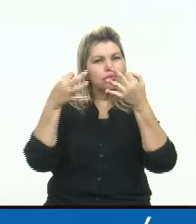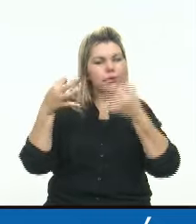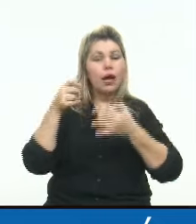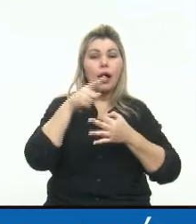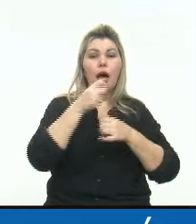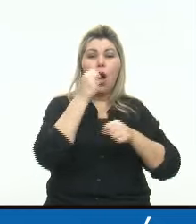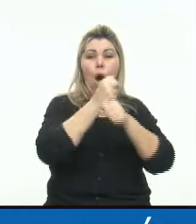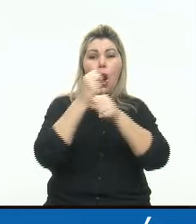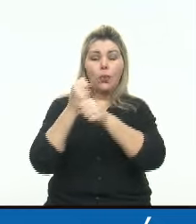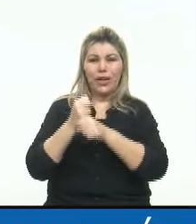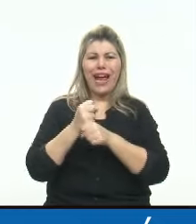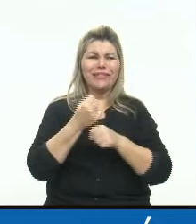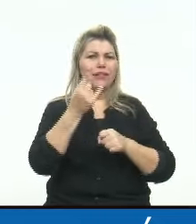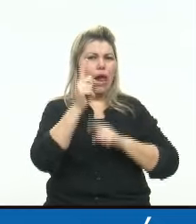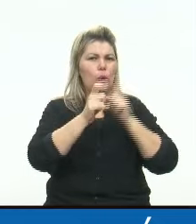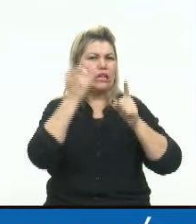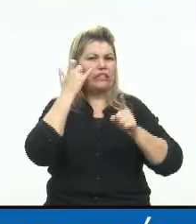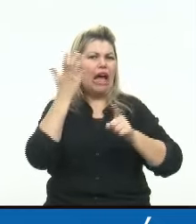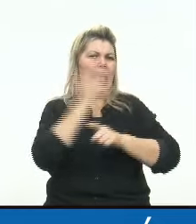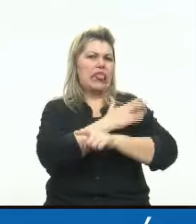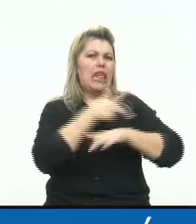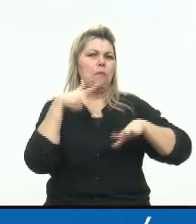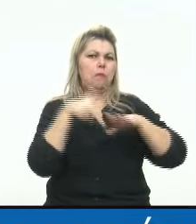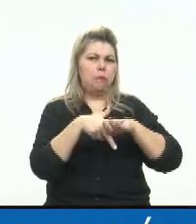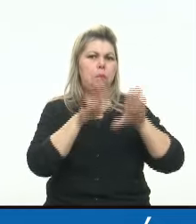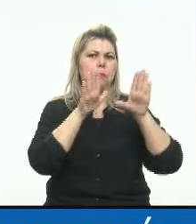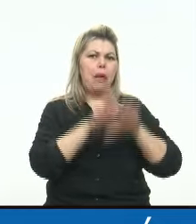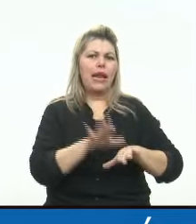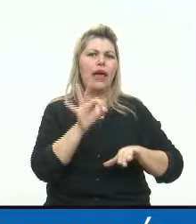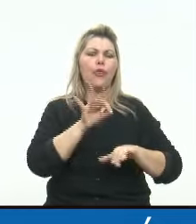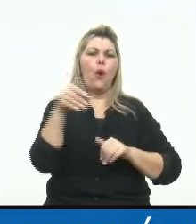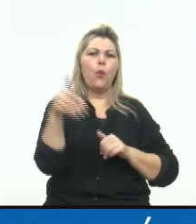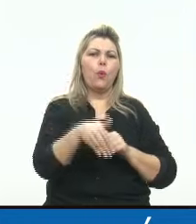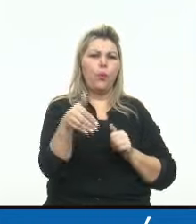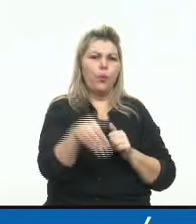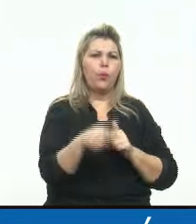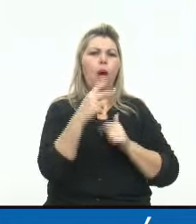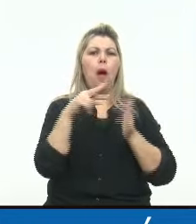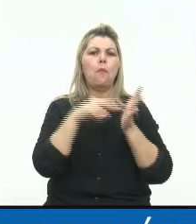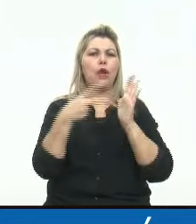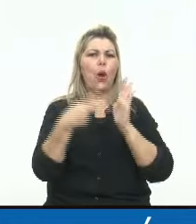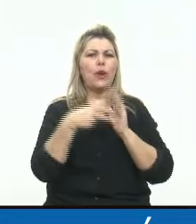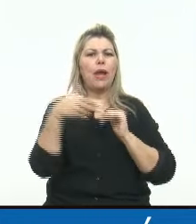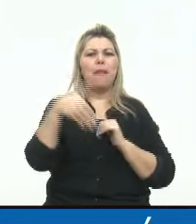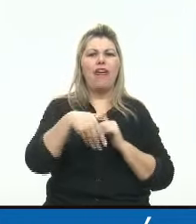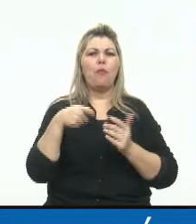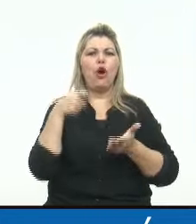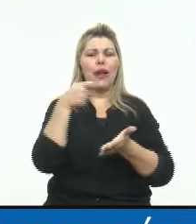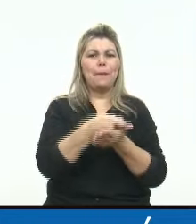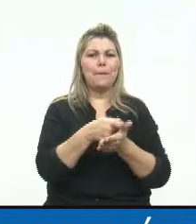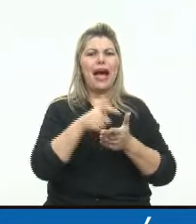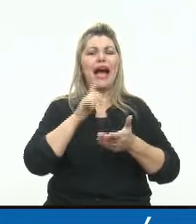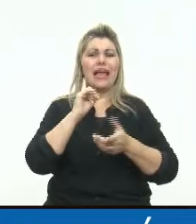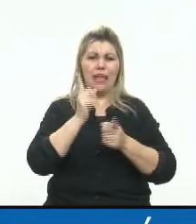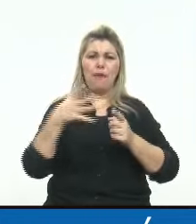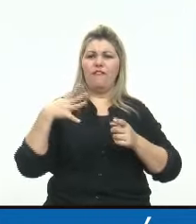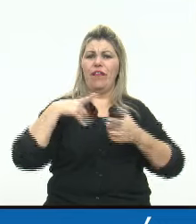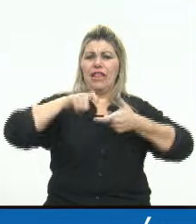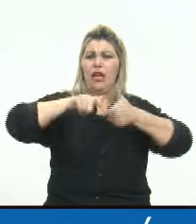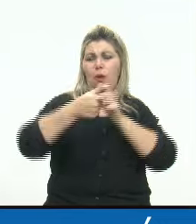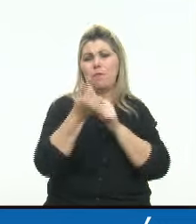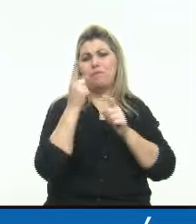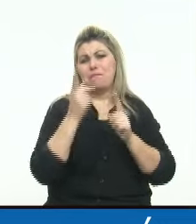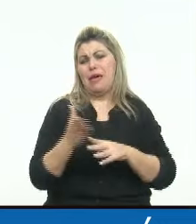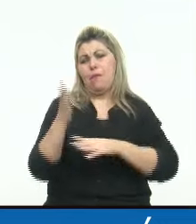estas obras ya se encontraban paralizadas, ralentizadas, con inconvenientes de demora en los pagos y en la actualización de precios. Es lo que